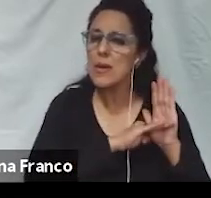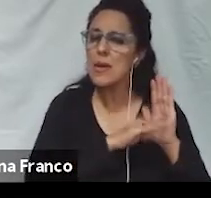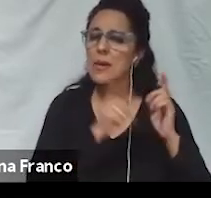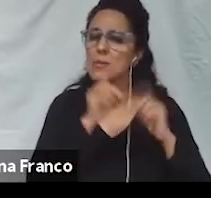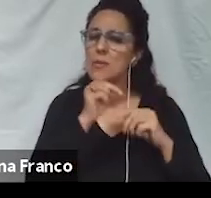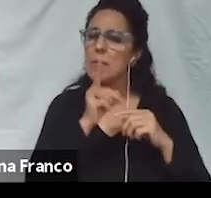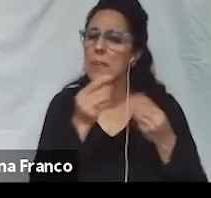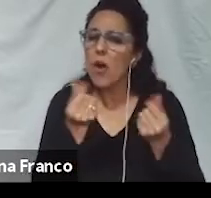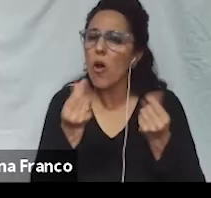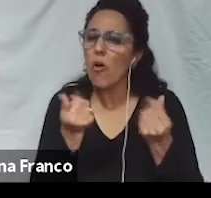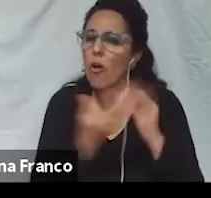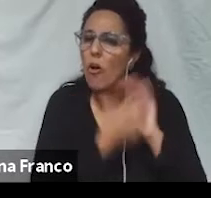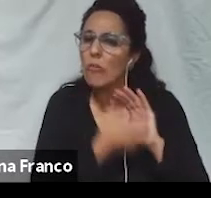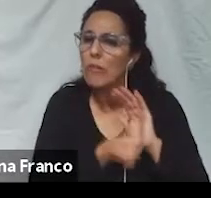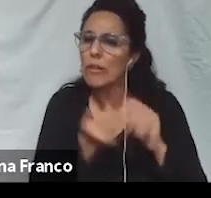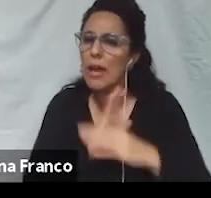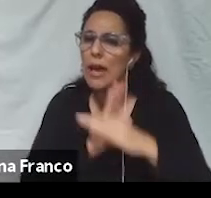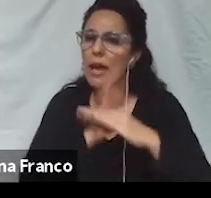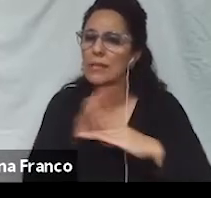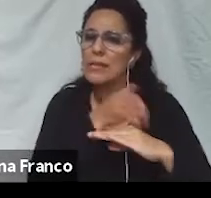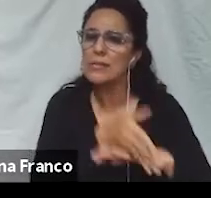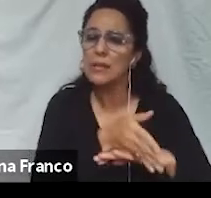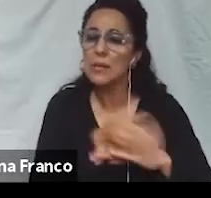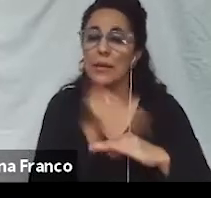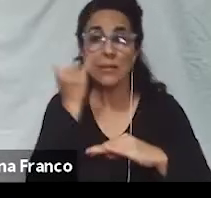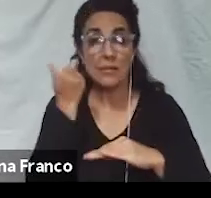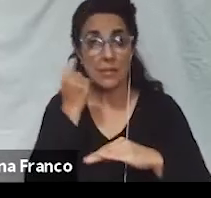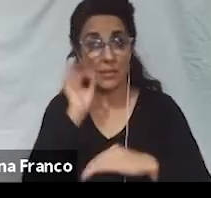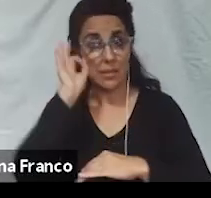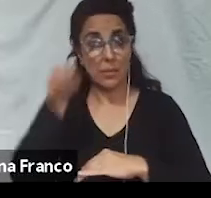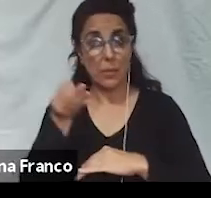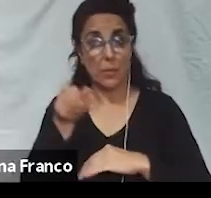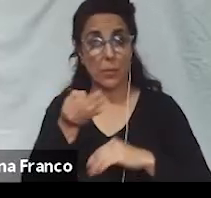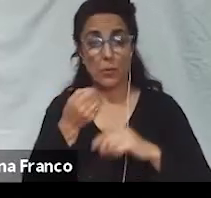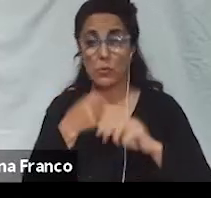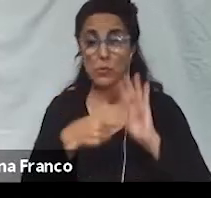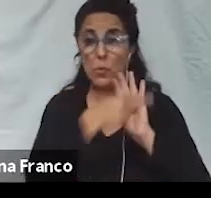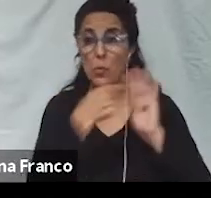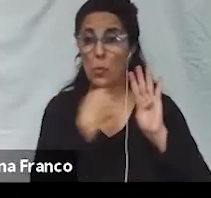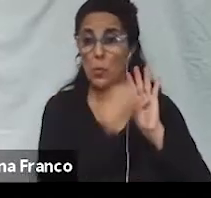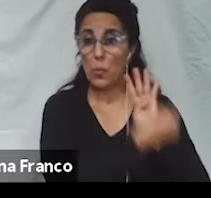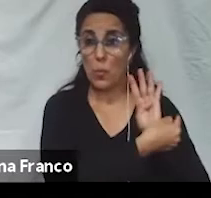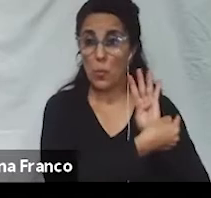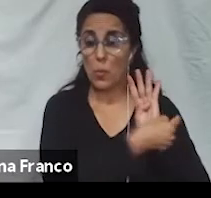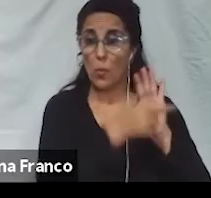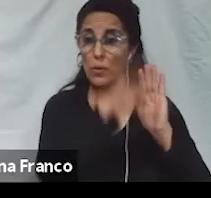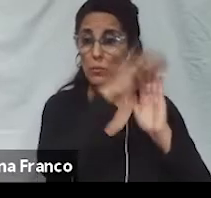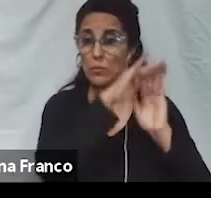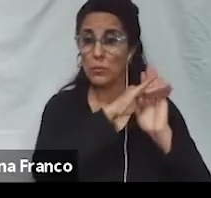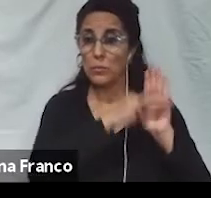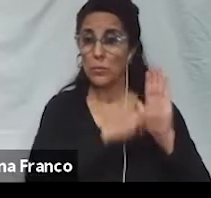para que el contenido web sea accesible. Me imagino que ya sabemos que tiene cuatro pautas